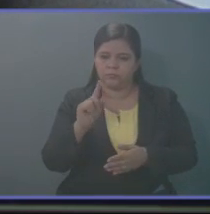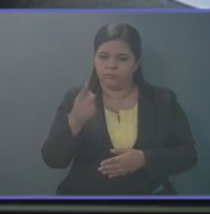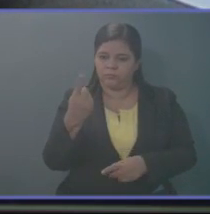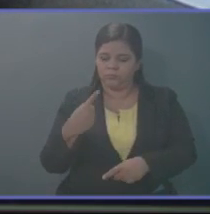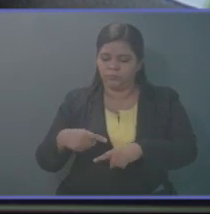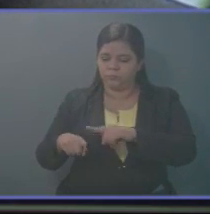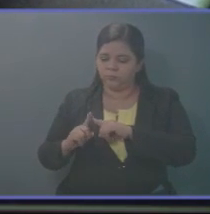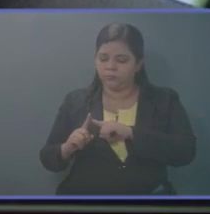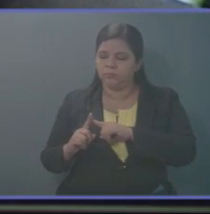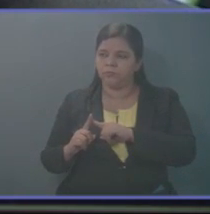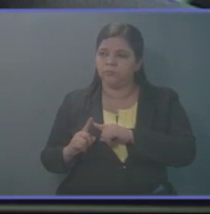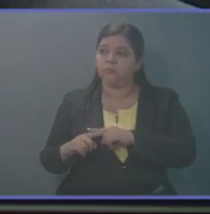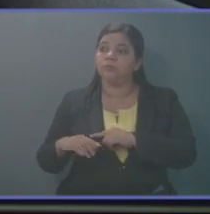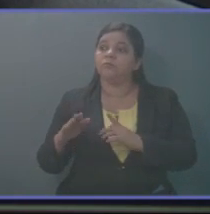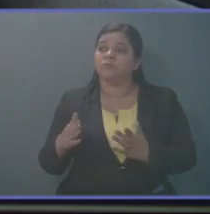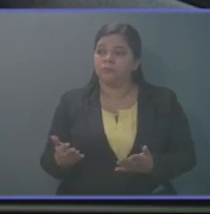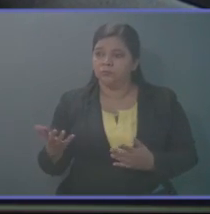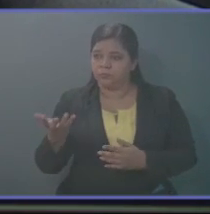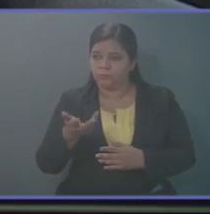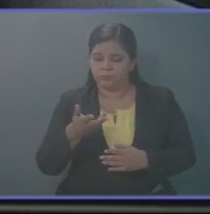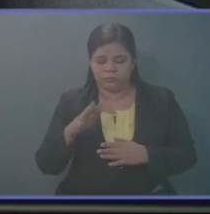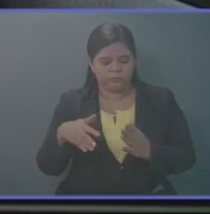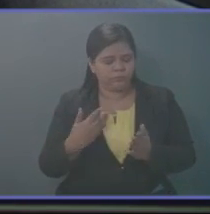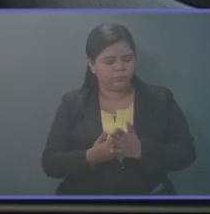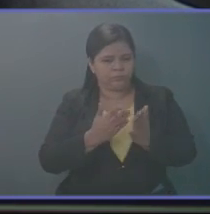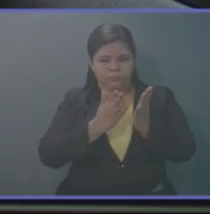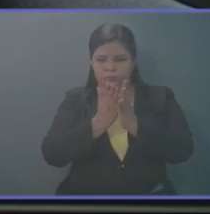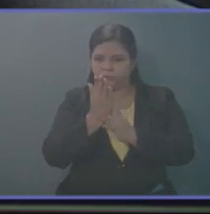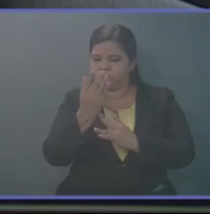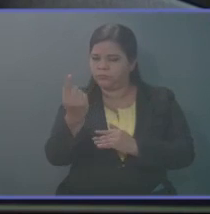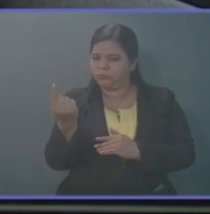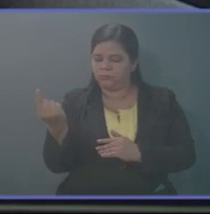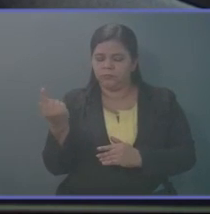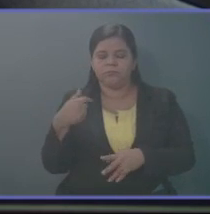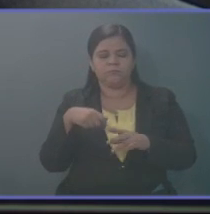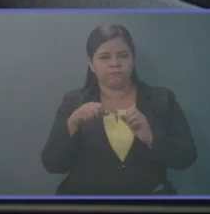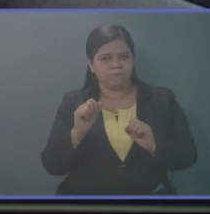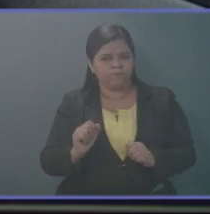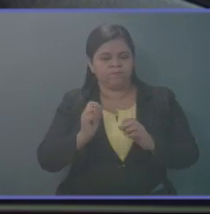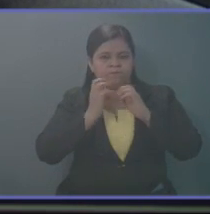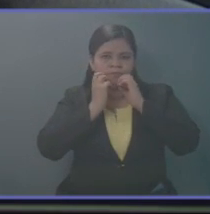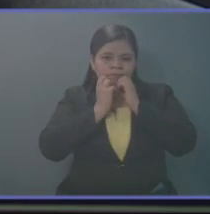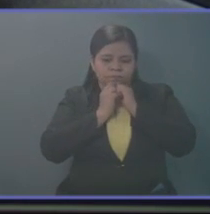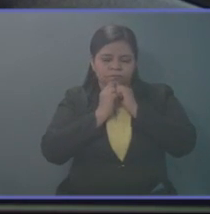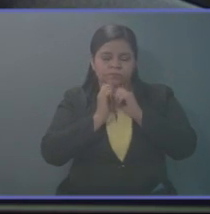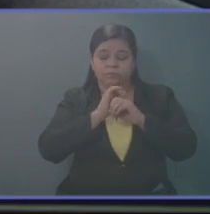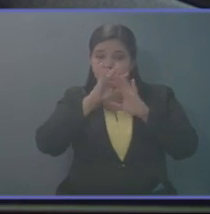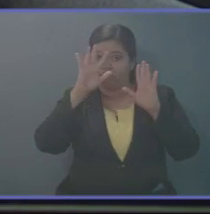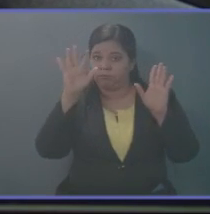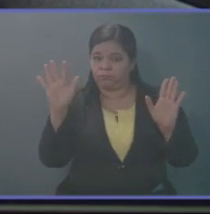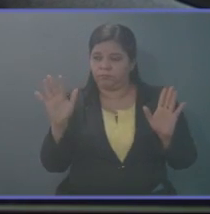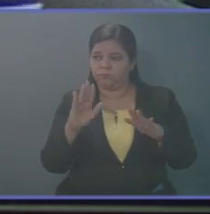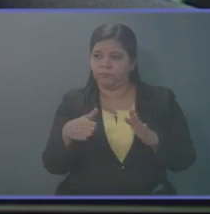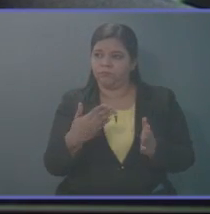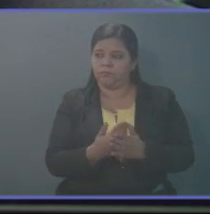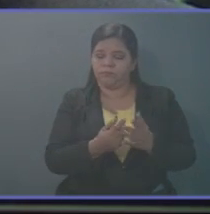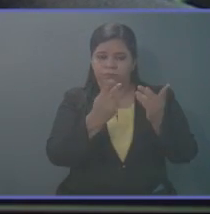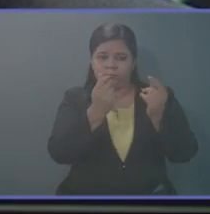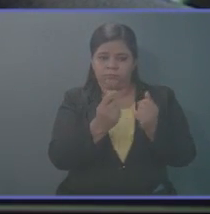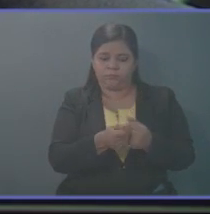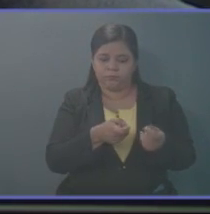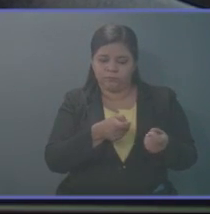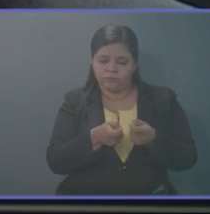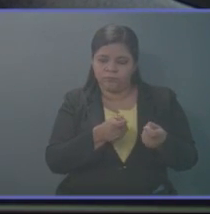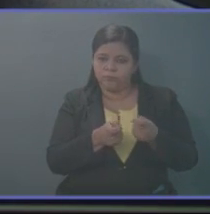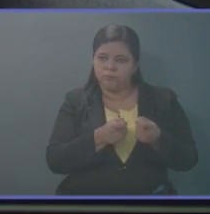fuese posible, para que todo sea transparente ante los ojos del ciudadano y se puedan cuidar de manera clara y precisa los fondos